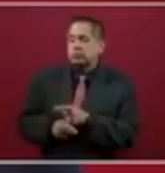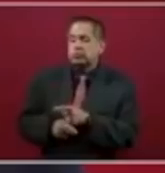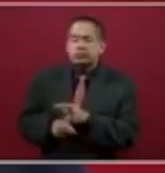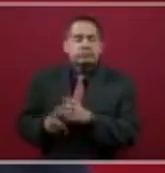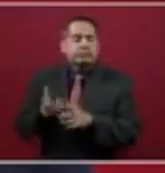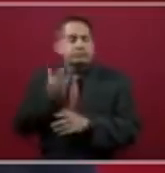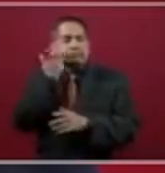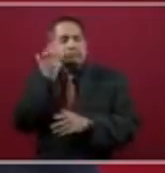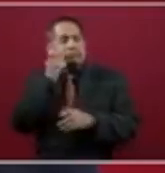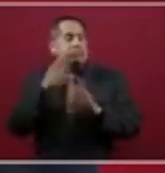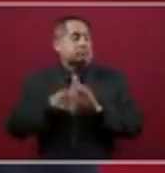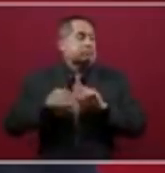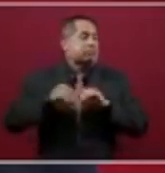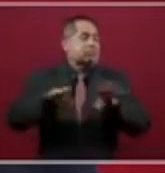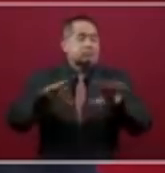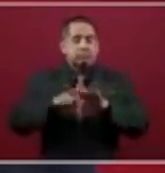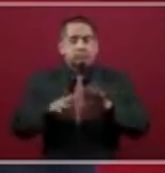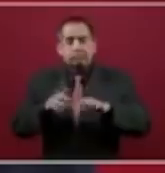mediatizaban